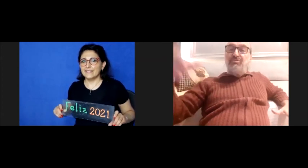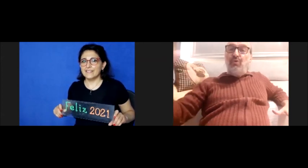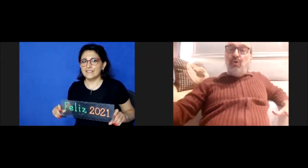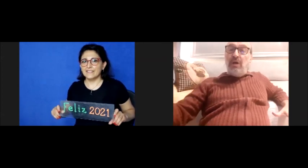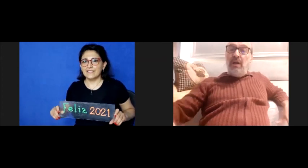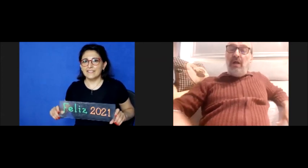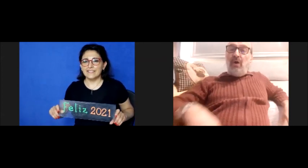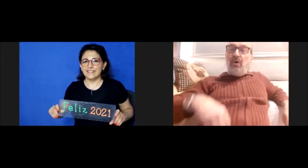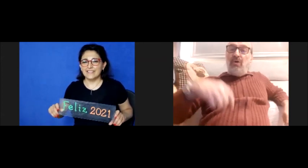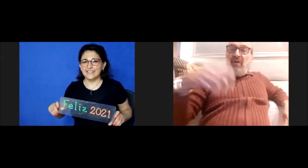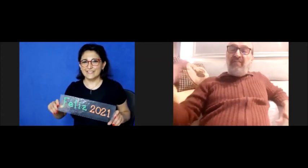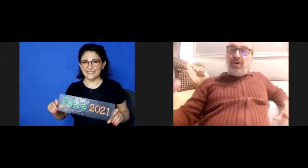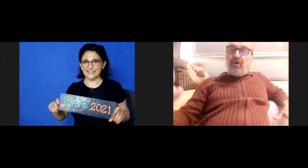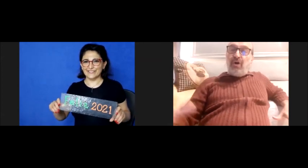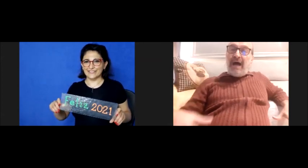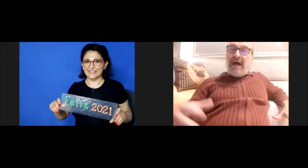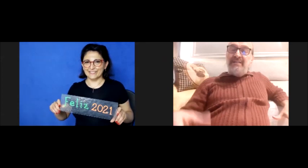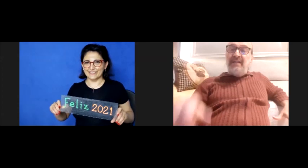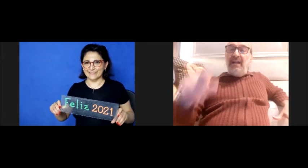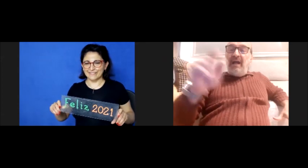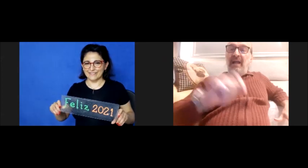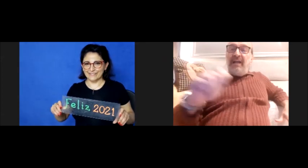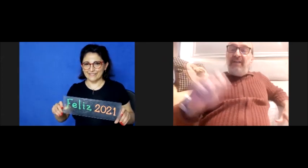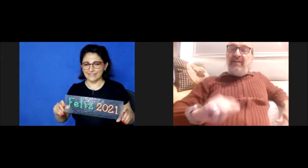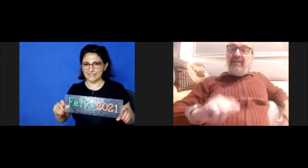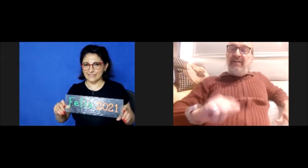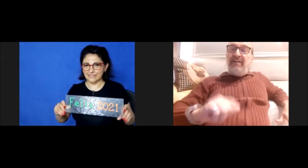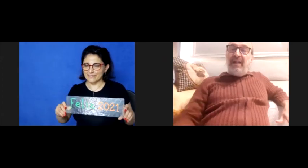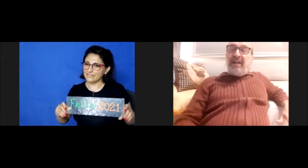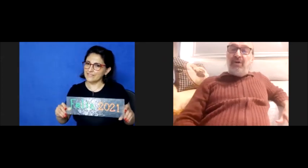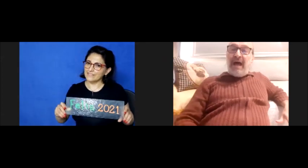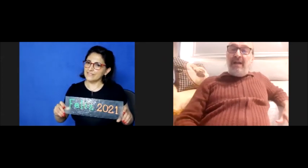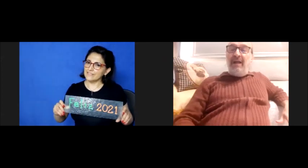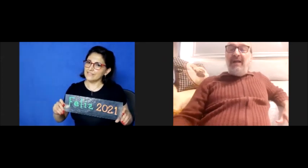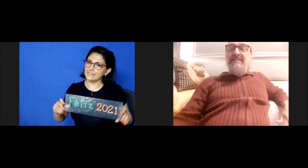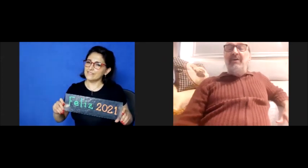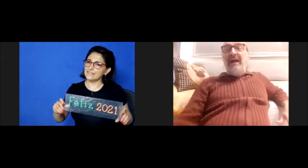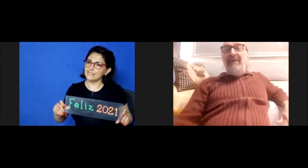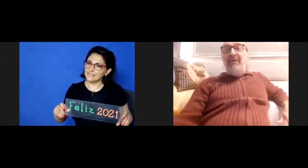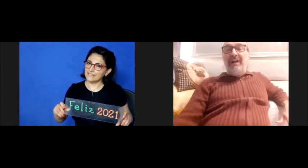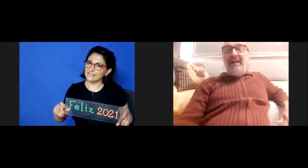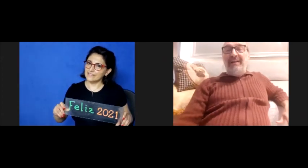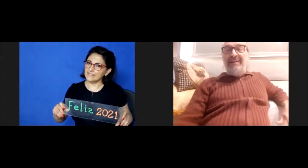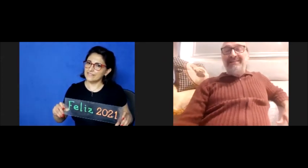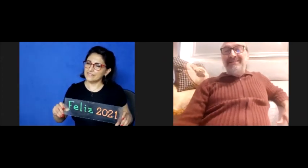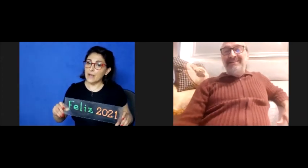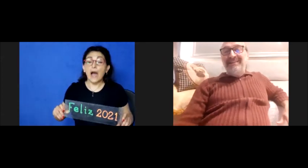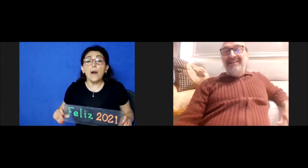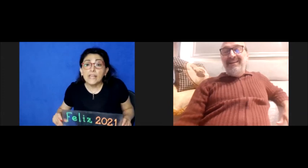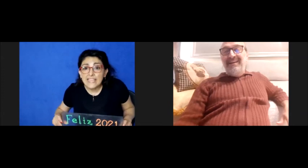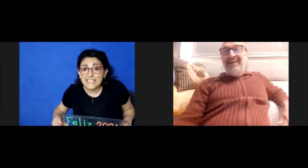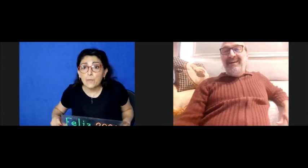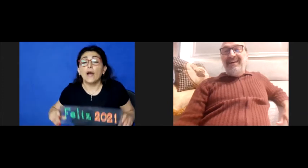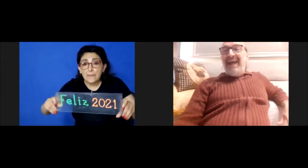vidrio azul o con el vidrio colorado, así. Le escribía el nombre del restaurante y se lo regalaba a los clientes.